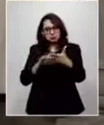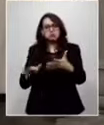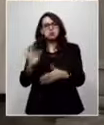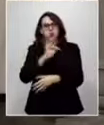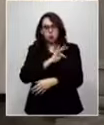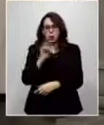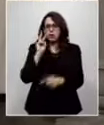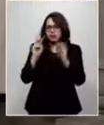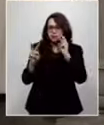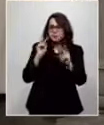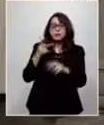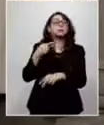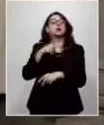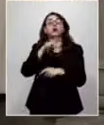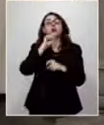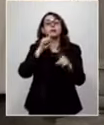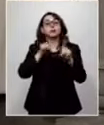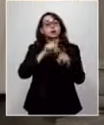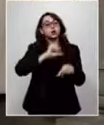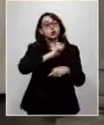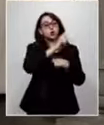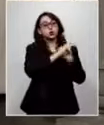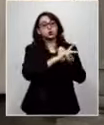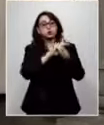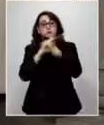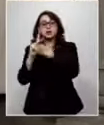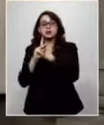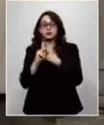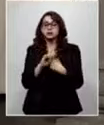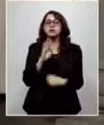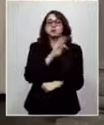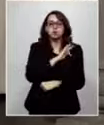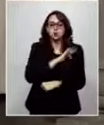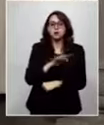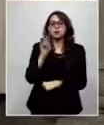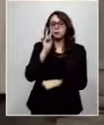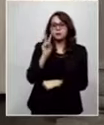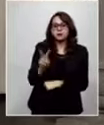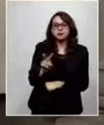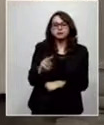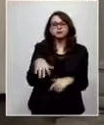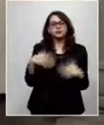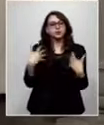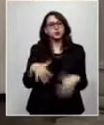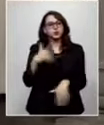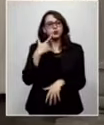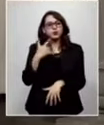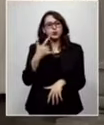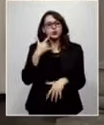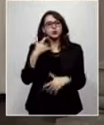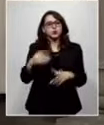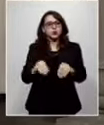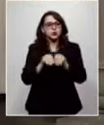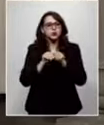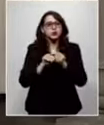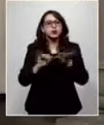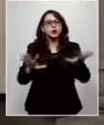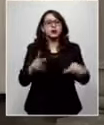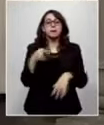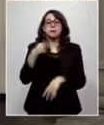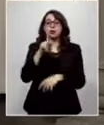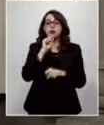los países del mundo. Es un esfuerzo no solo de divulgación, sino de